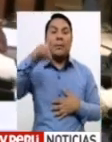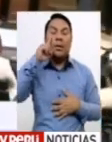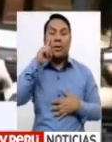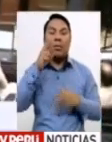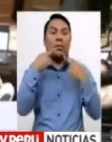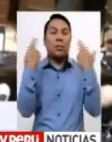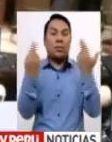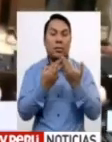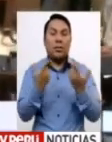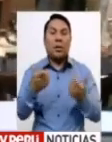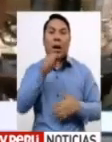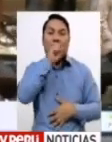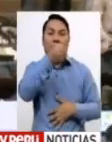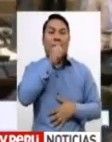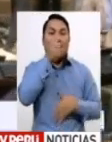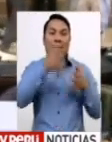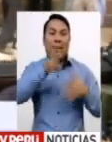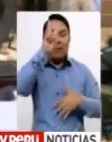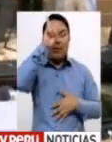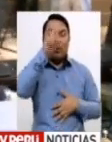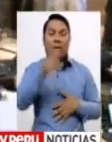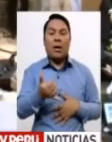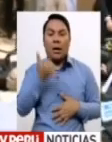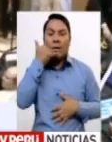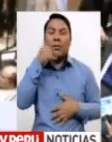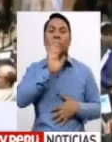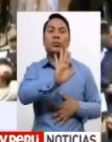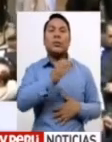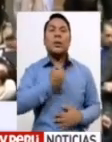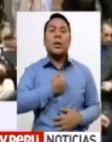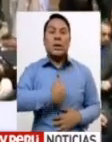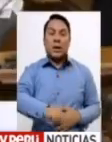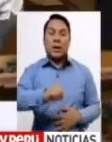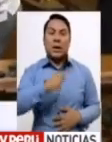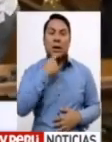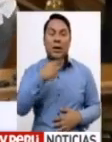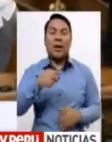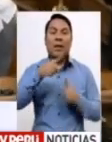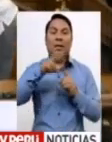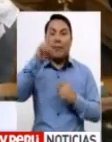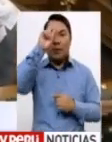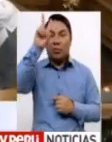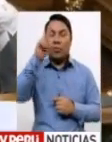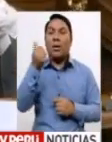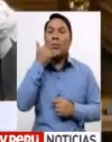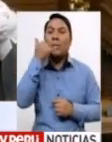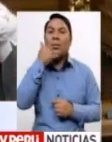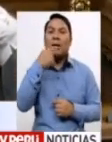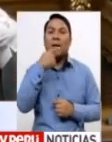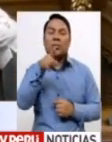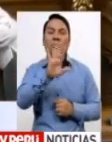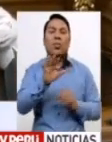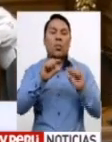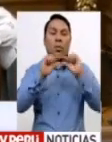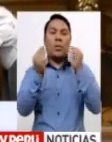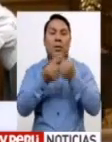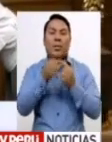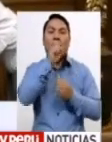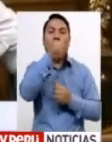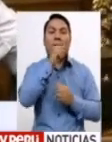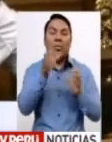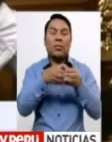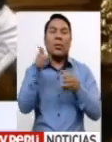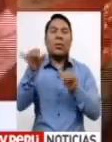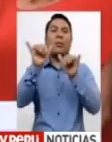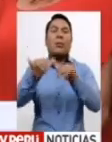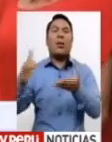periodista peruano aseguró mediante un audio que su hija remitió a TV Perú Noticias, que se encuentra junto a su equipo periodístico en el